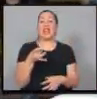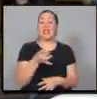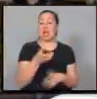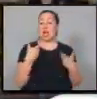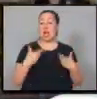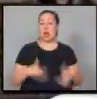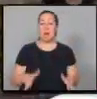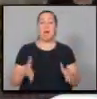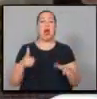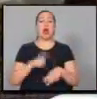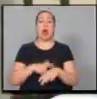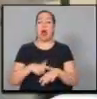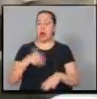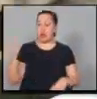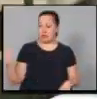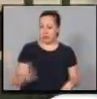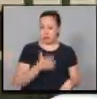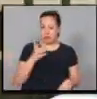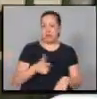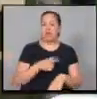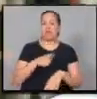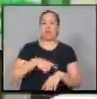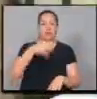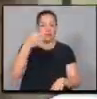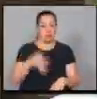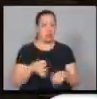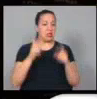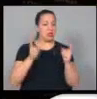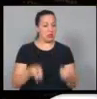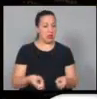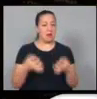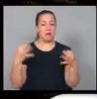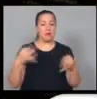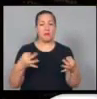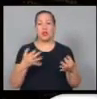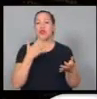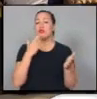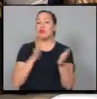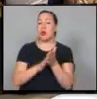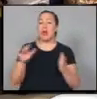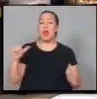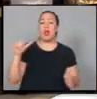normal, fluido, los servicios a horario, también es un buen dato. Y en cuanto a los